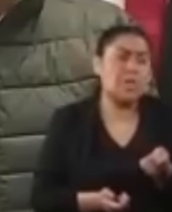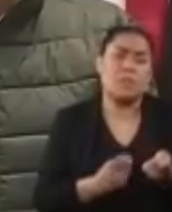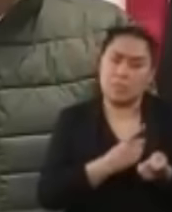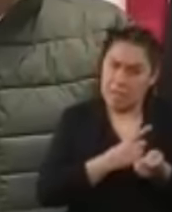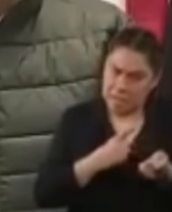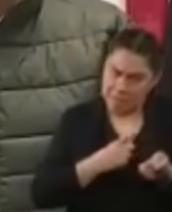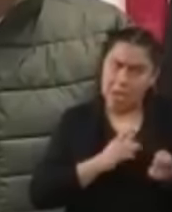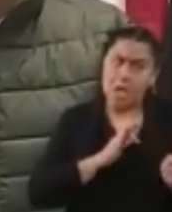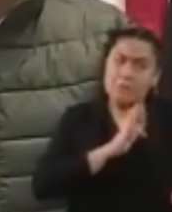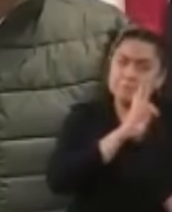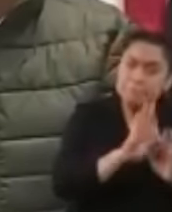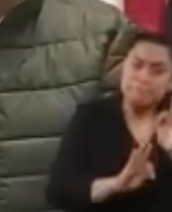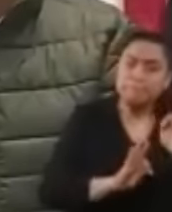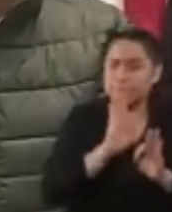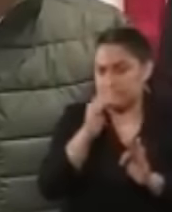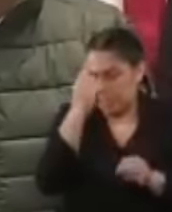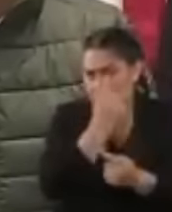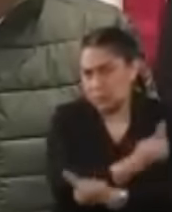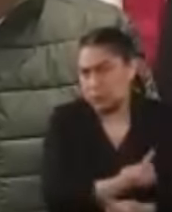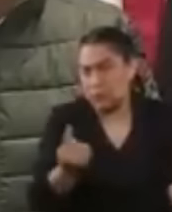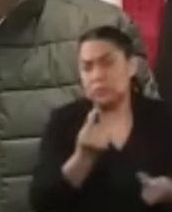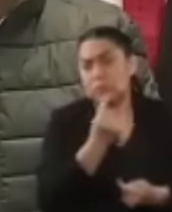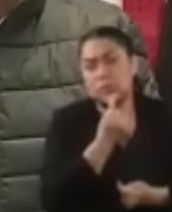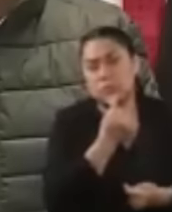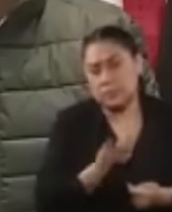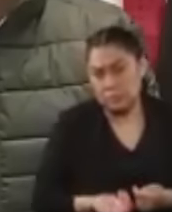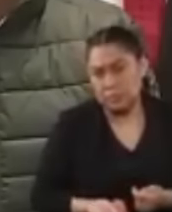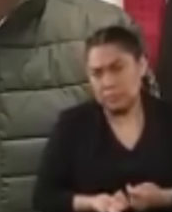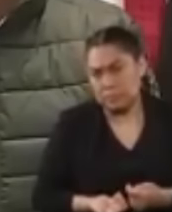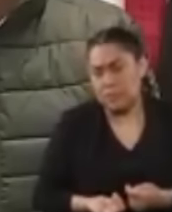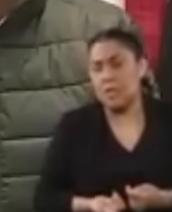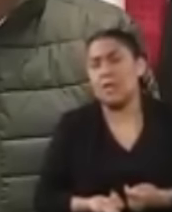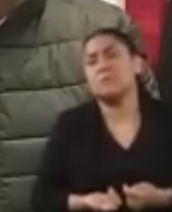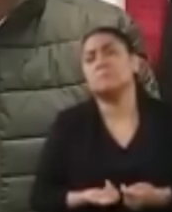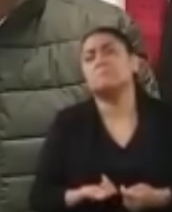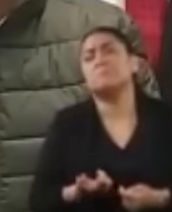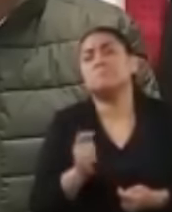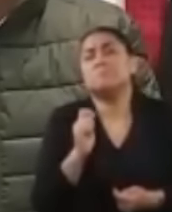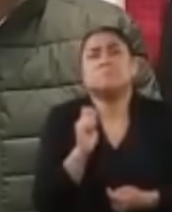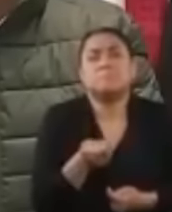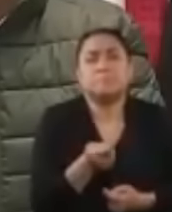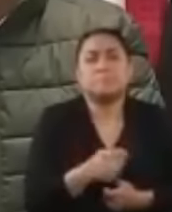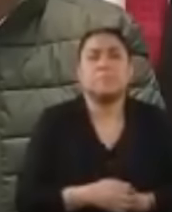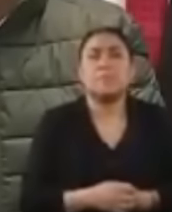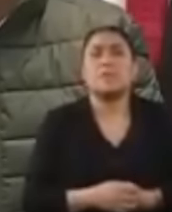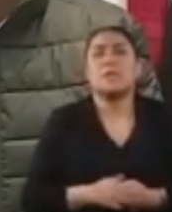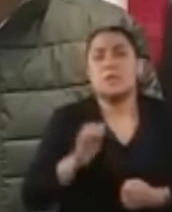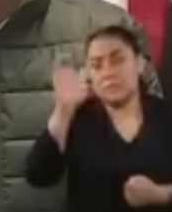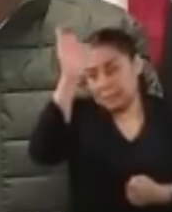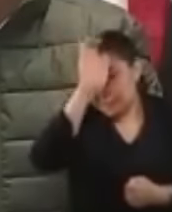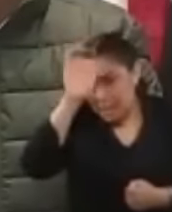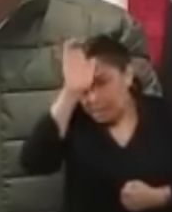servicio y que vayamos en el concepto de la ciencia